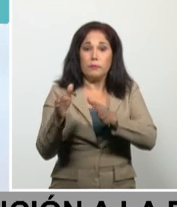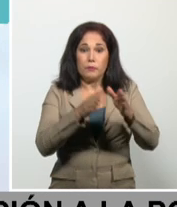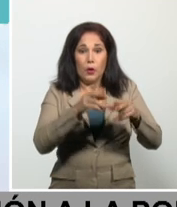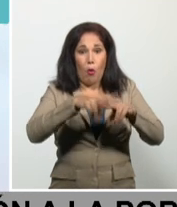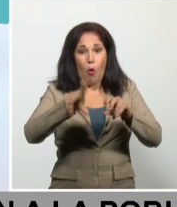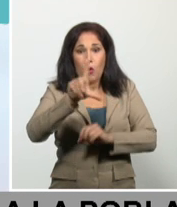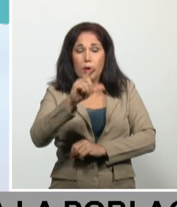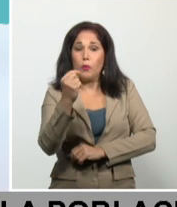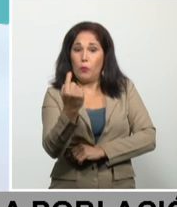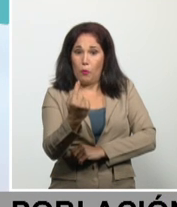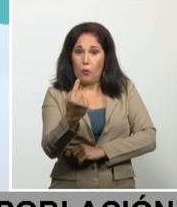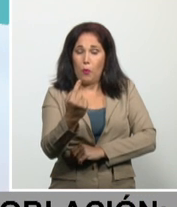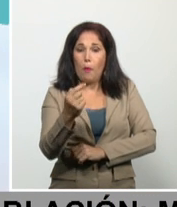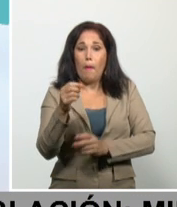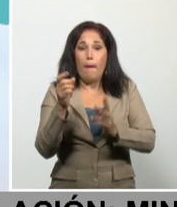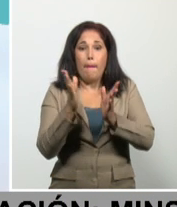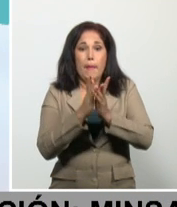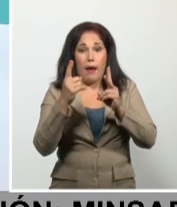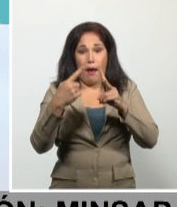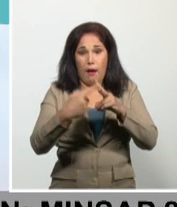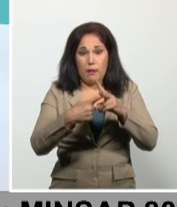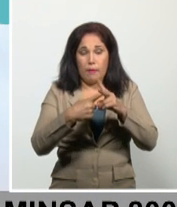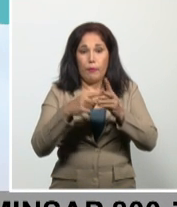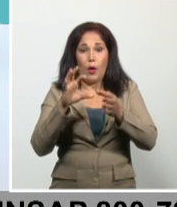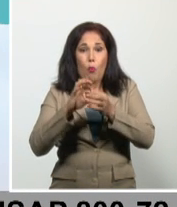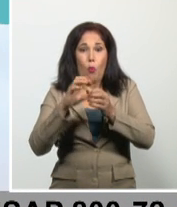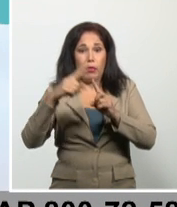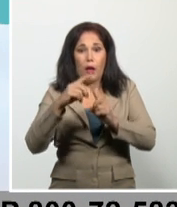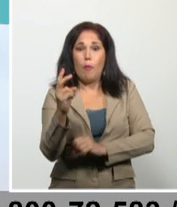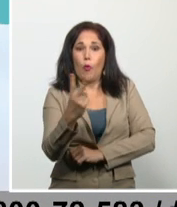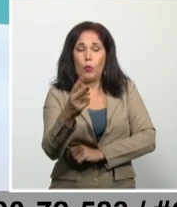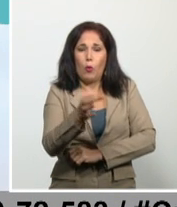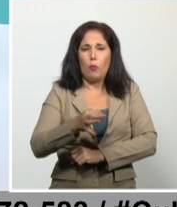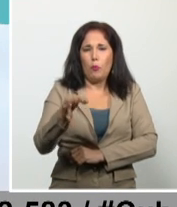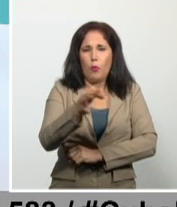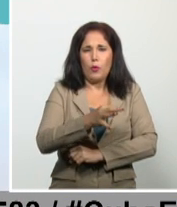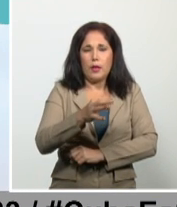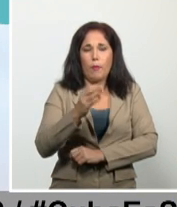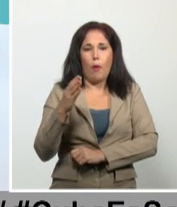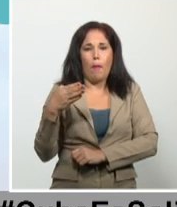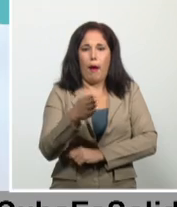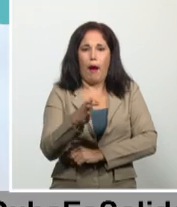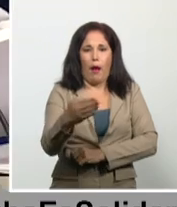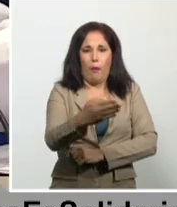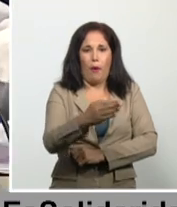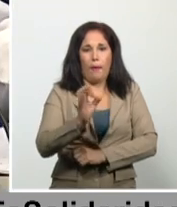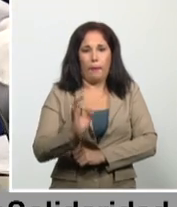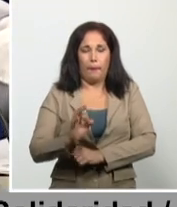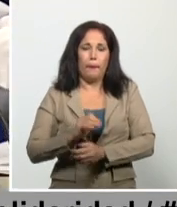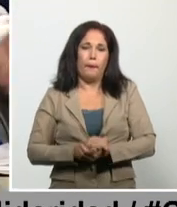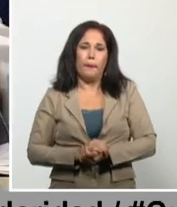1 del municipio Mayarí y Guantánamo 2 del municipio Baracoa.